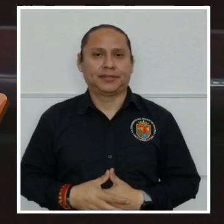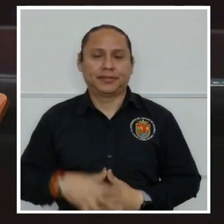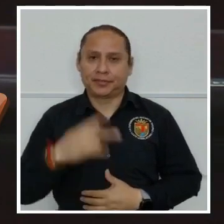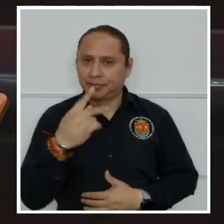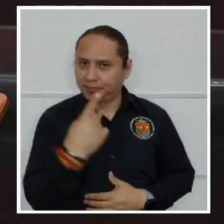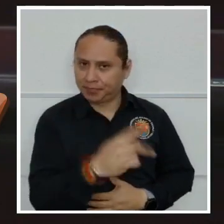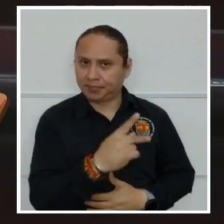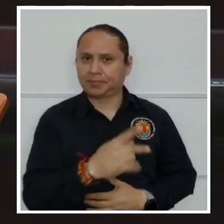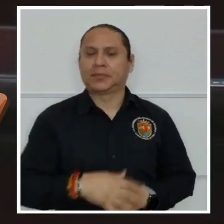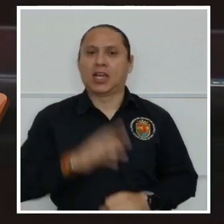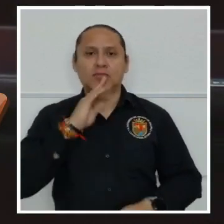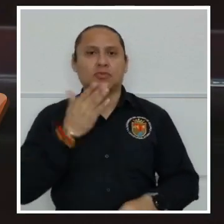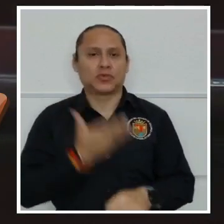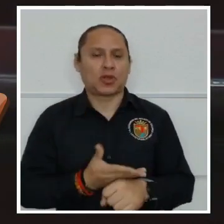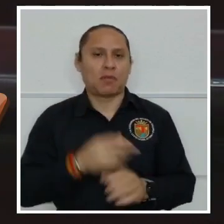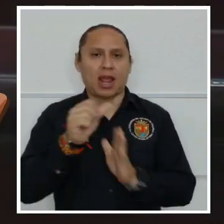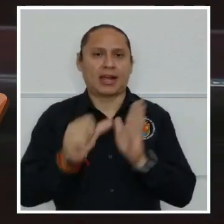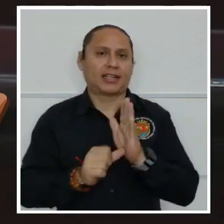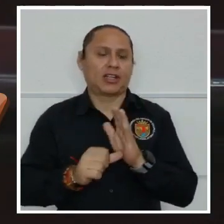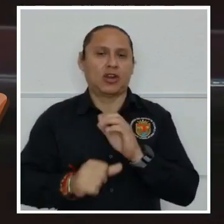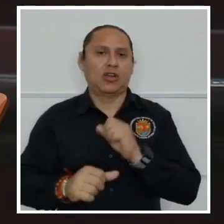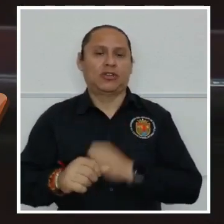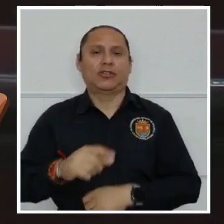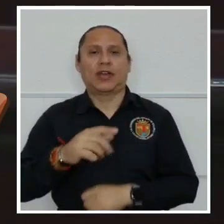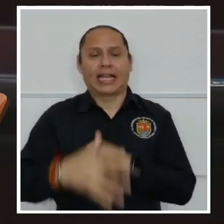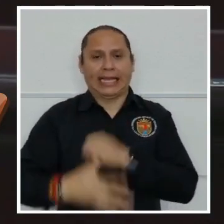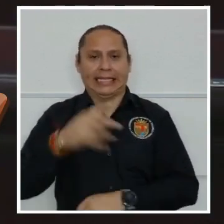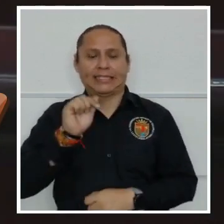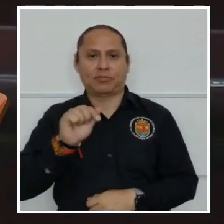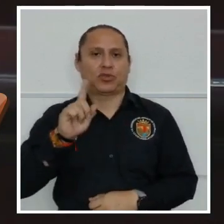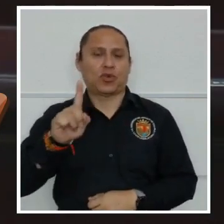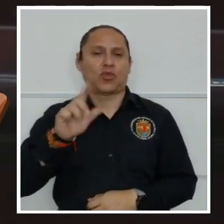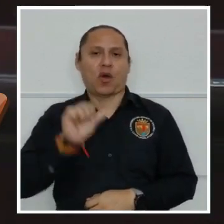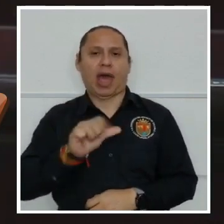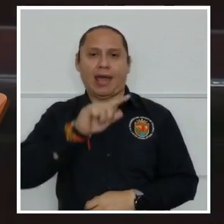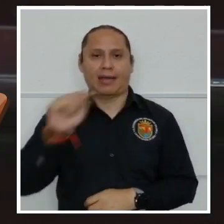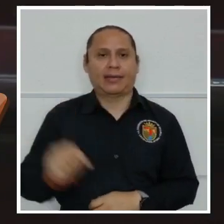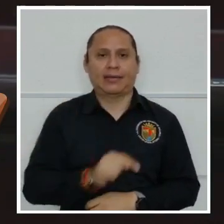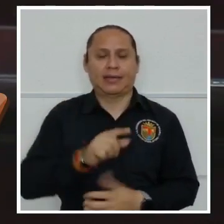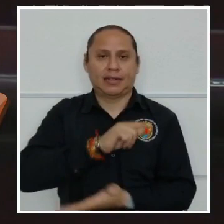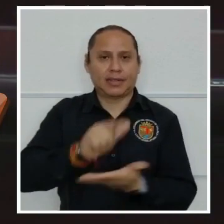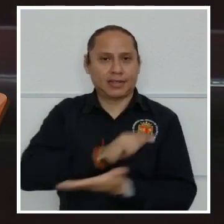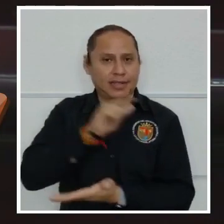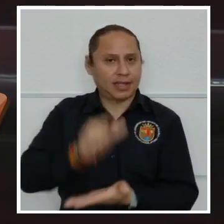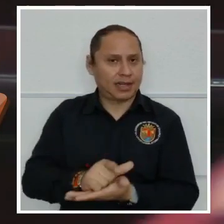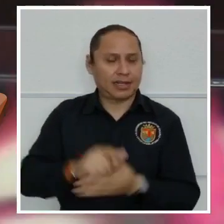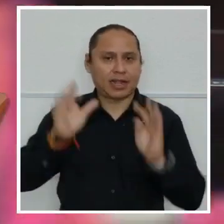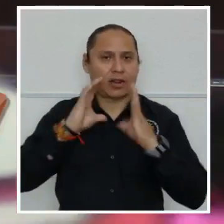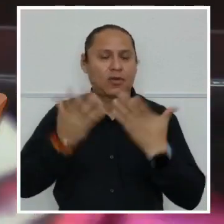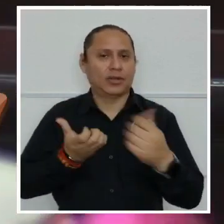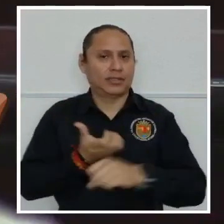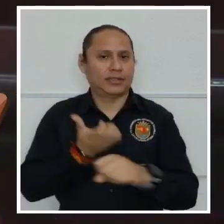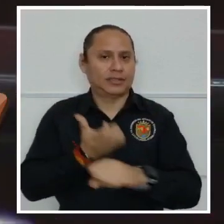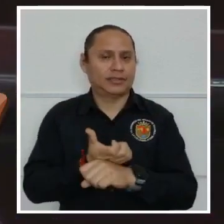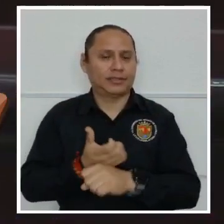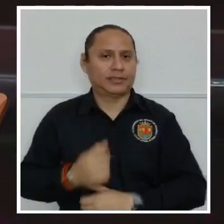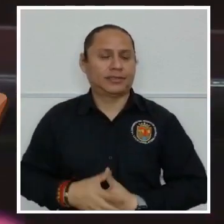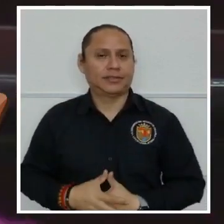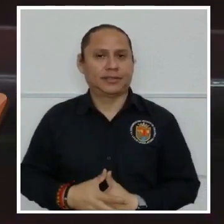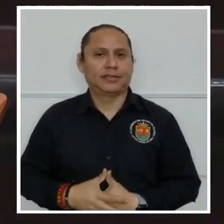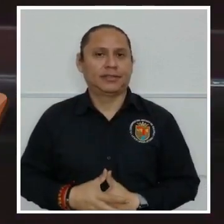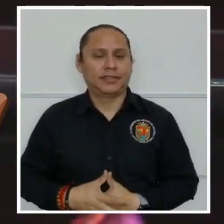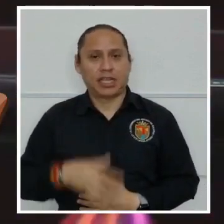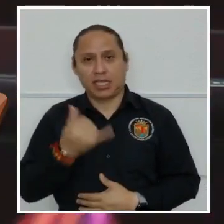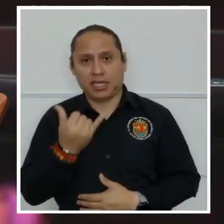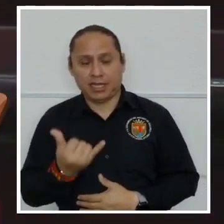de la facultad que nos confiere el artículo 15.1, inciso A, de la Ley Orgánica del Congreso del Estado,